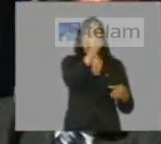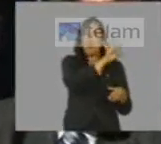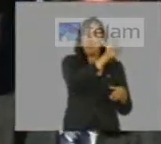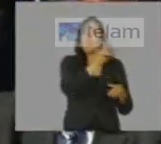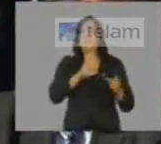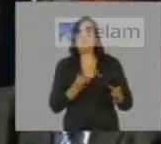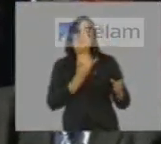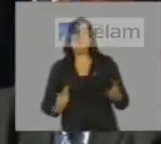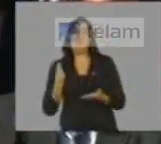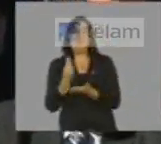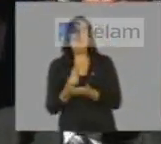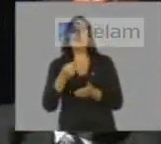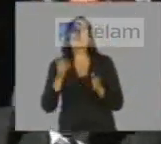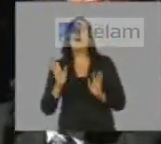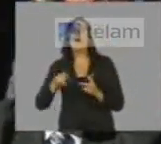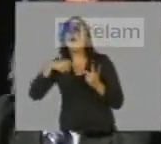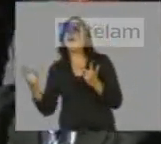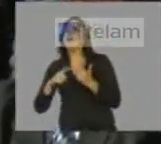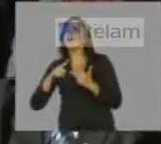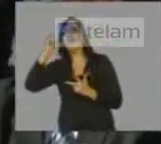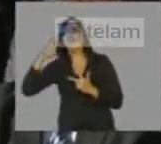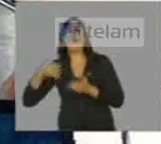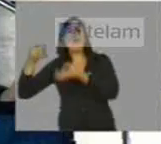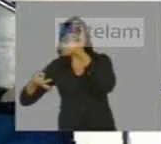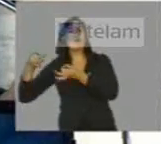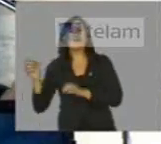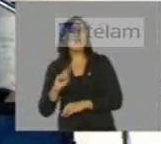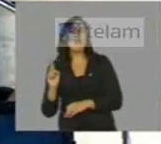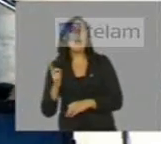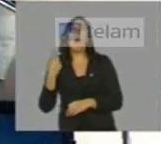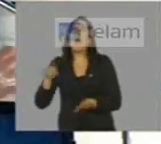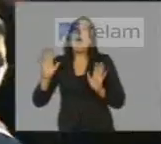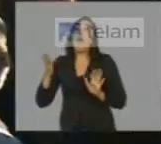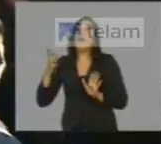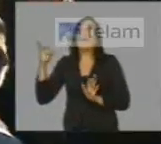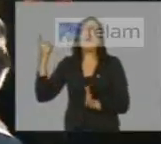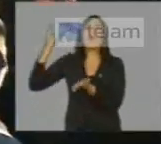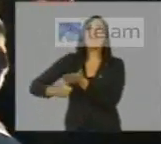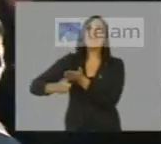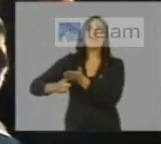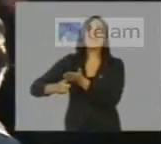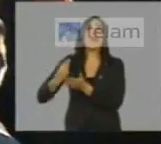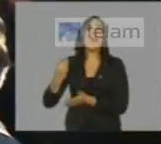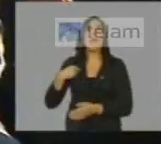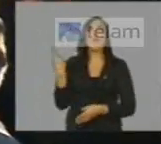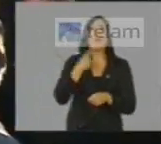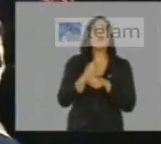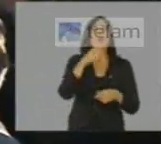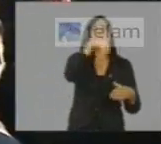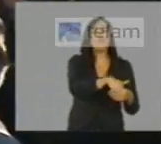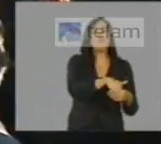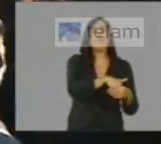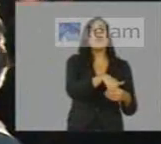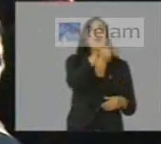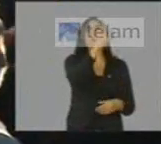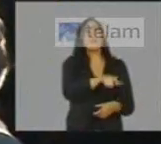momento venga una cautelar y no nos dejen votar presidente o legisladores, no sería extraño.